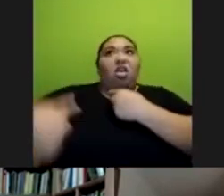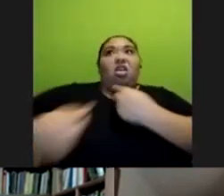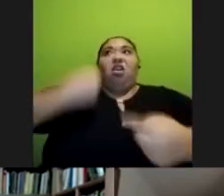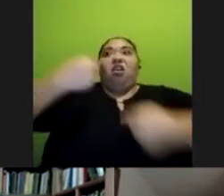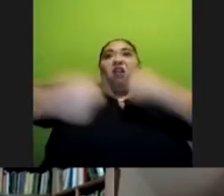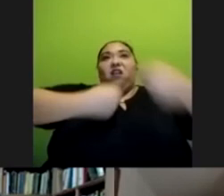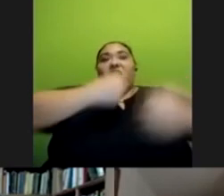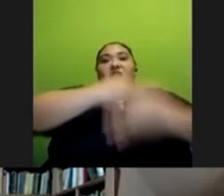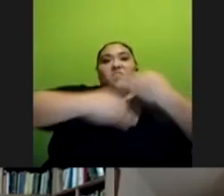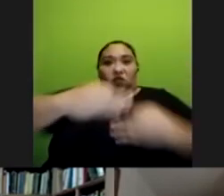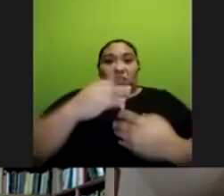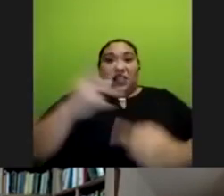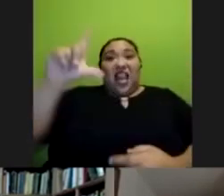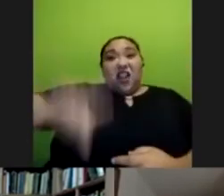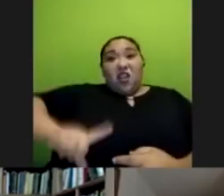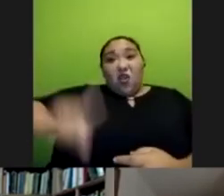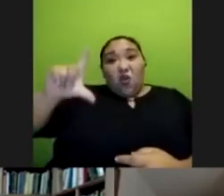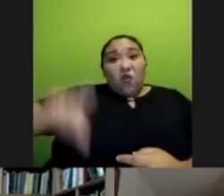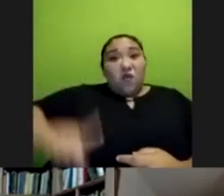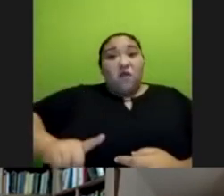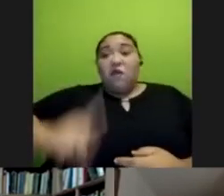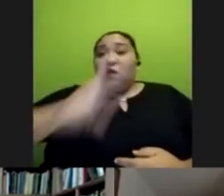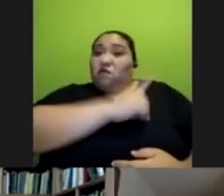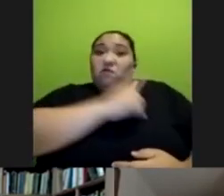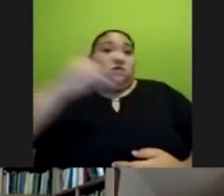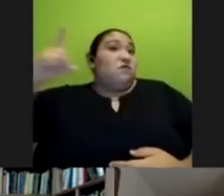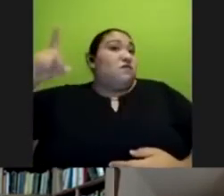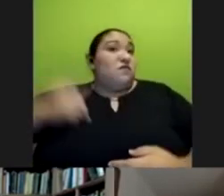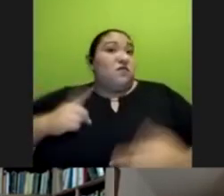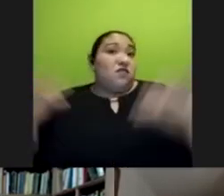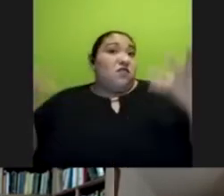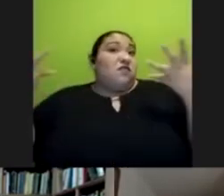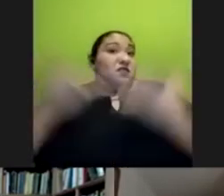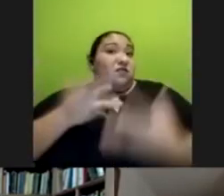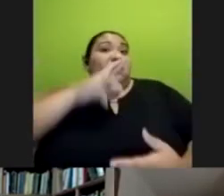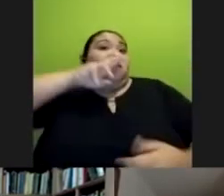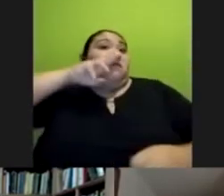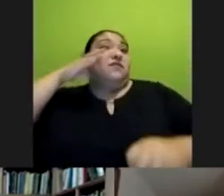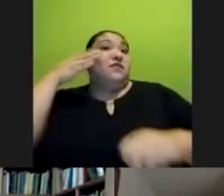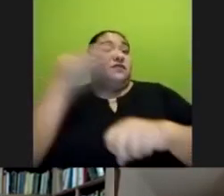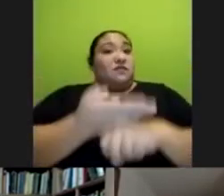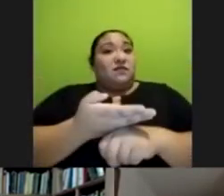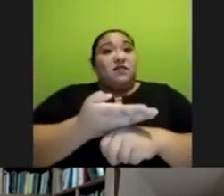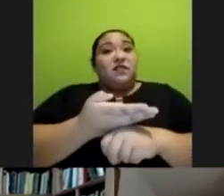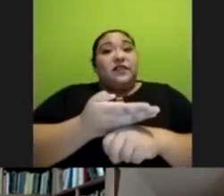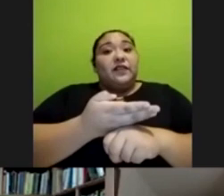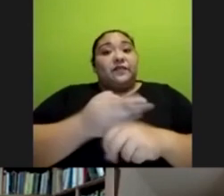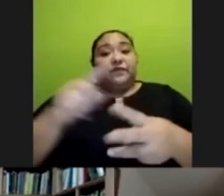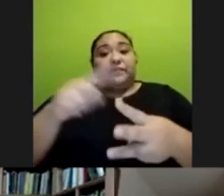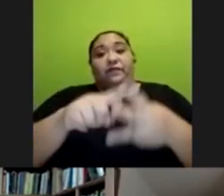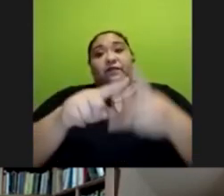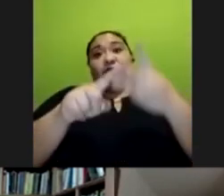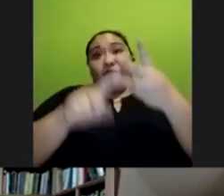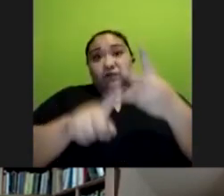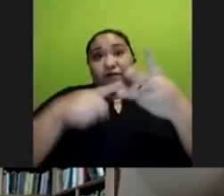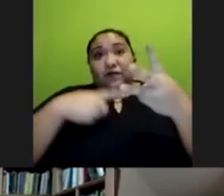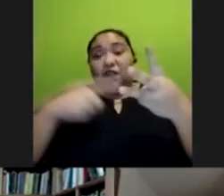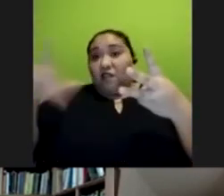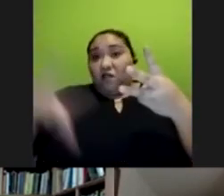No puede declinar de ellas. Y hay tres grandes terrenos en que tiene que moverse. Uno